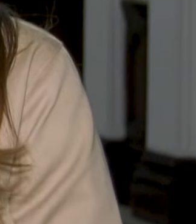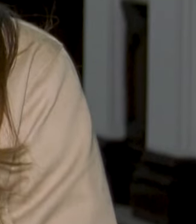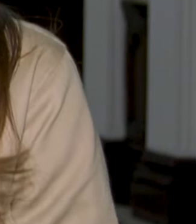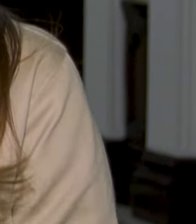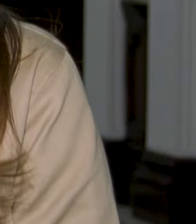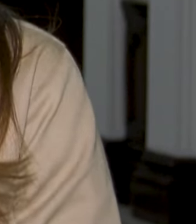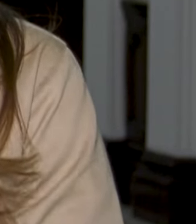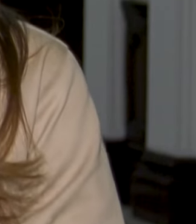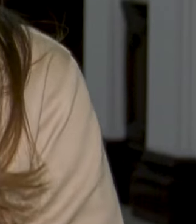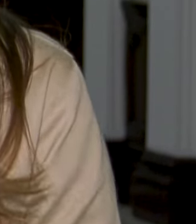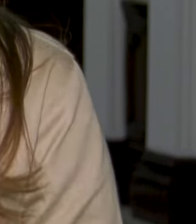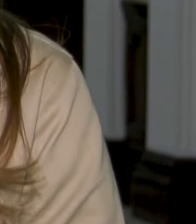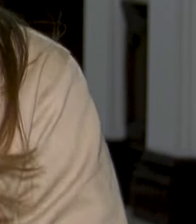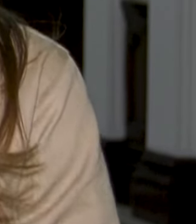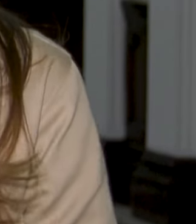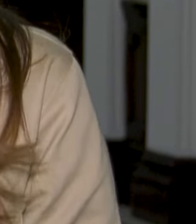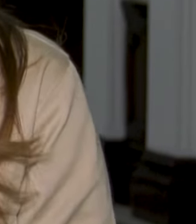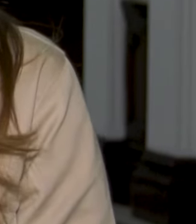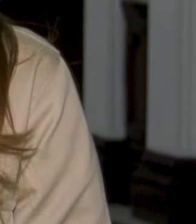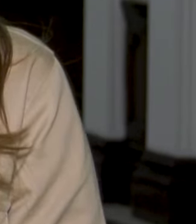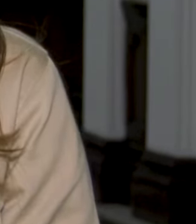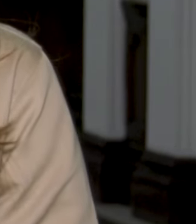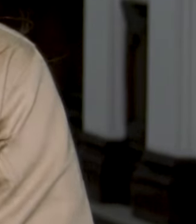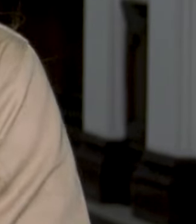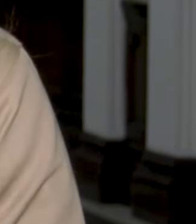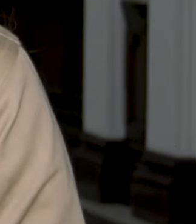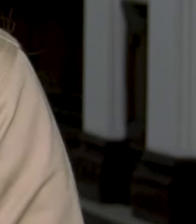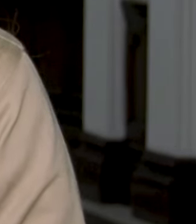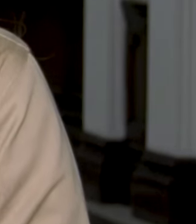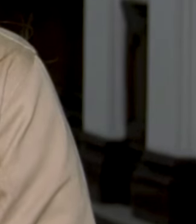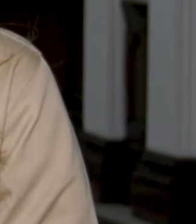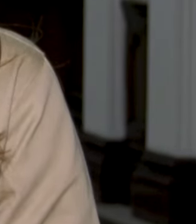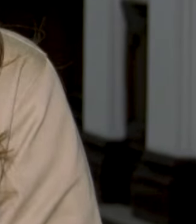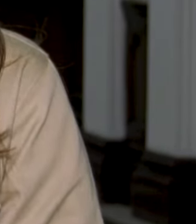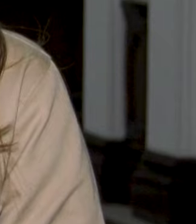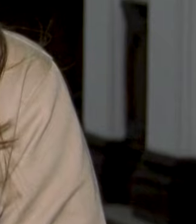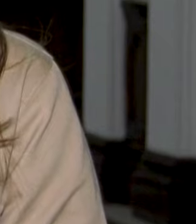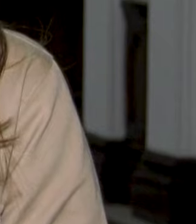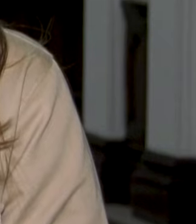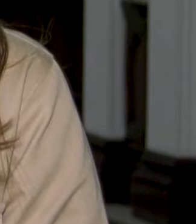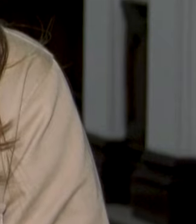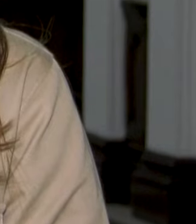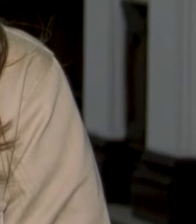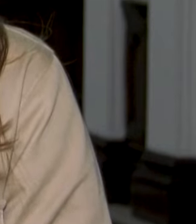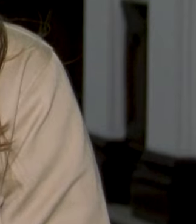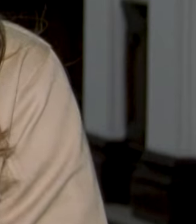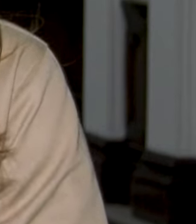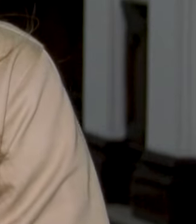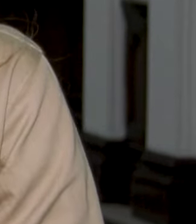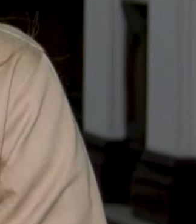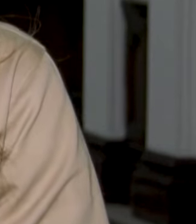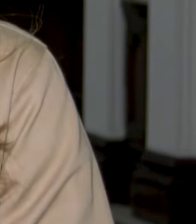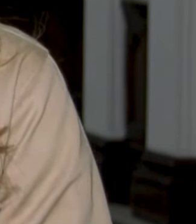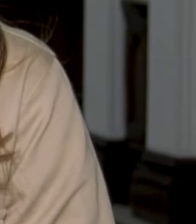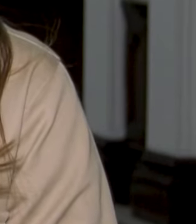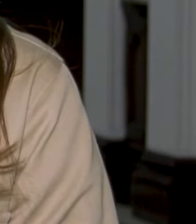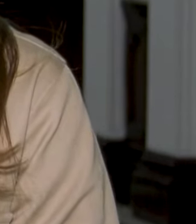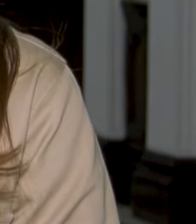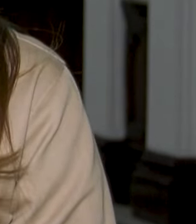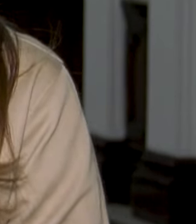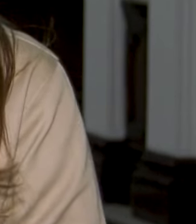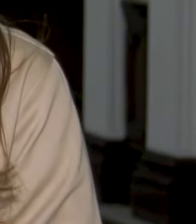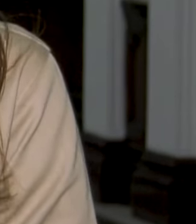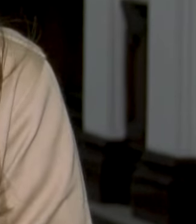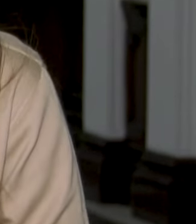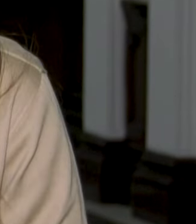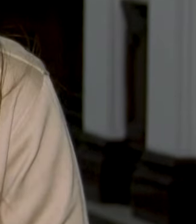trabajadora puede trabajar en buenas condiciones si se le amenaza todo el tiempo con perder su trabajo, si se le abusa o se le acosa